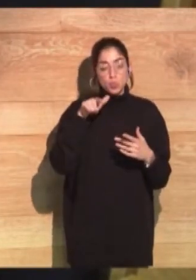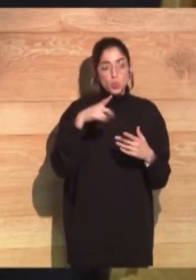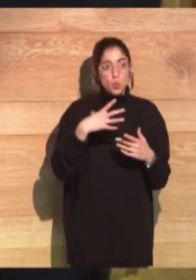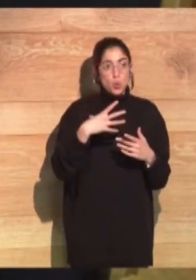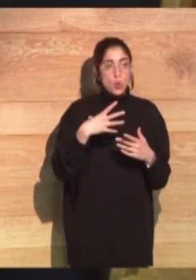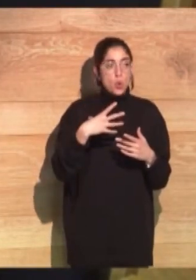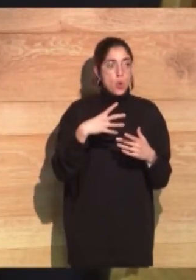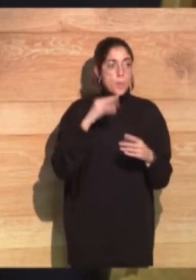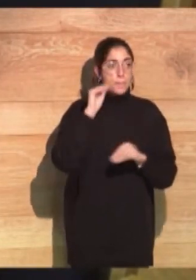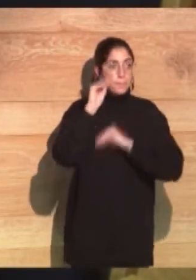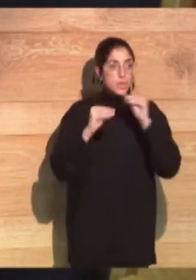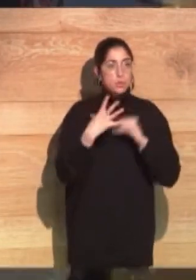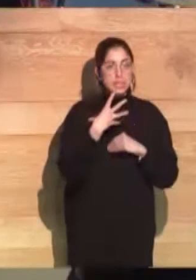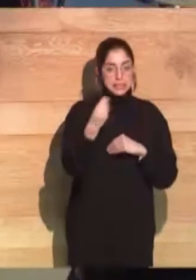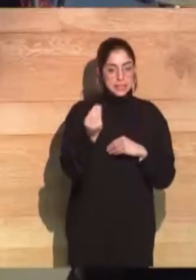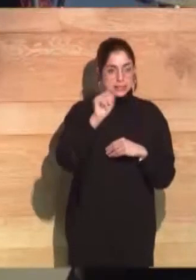Madre Tierra.